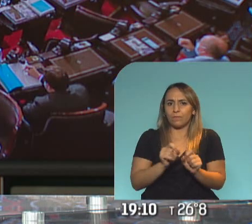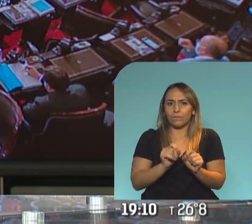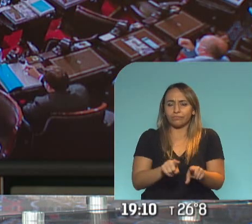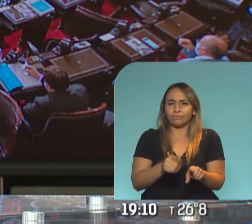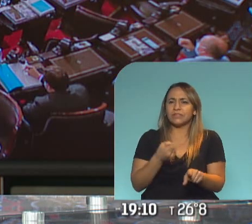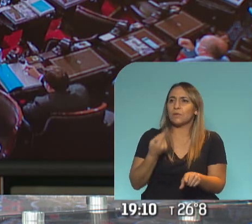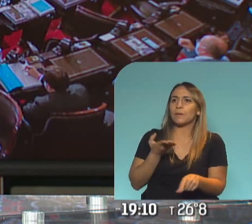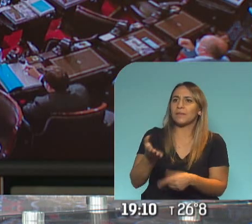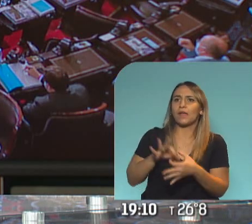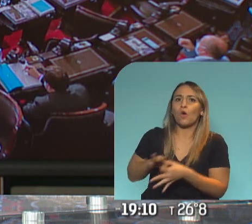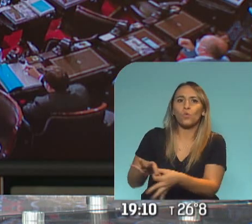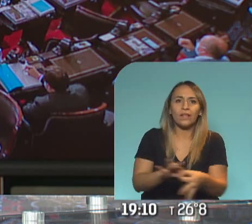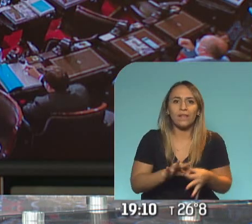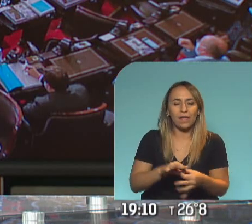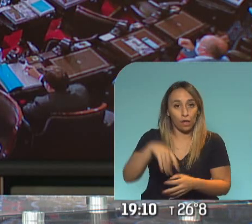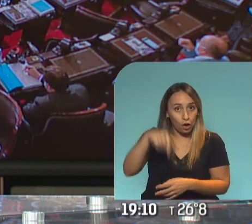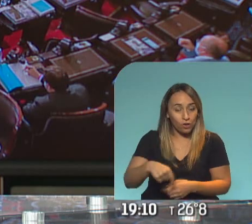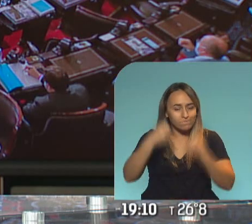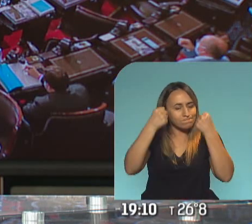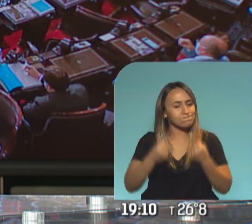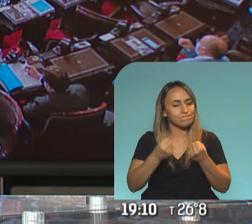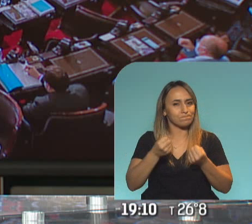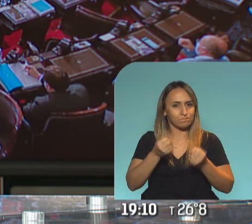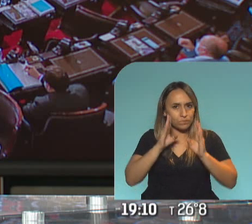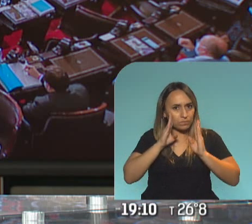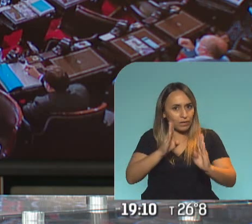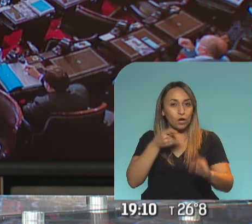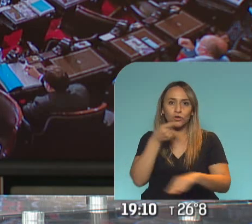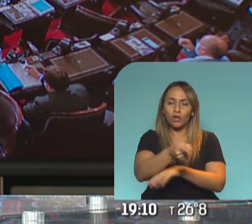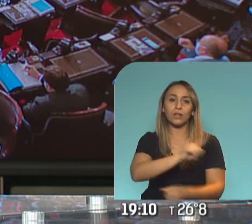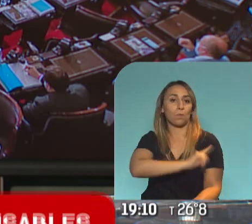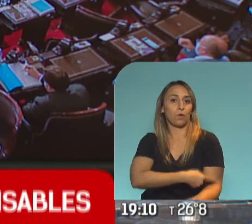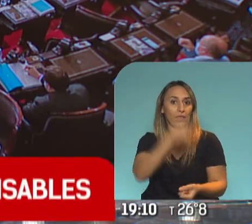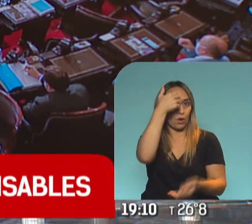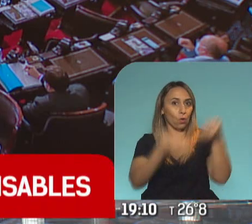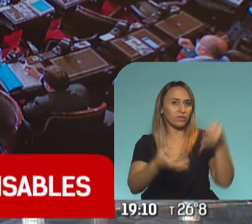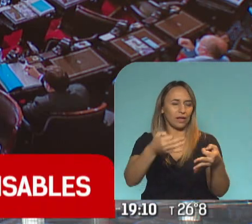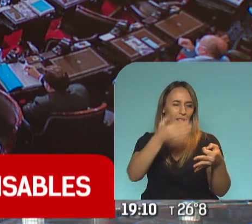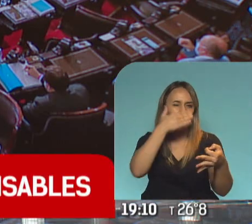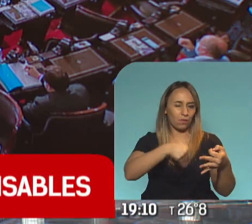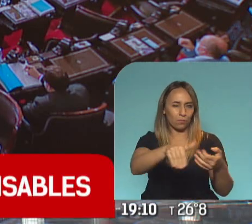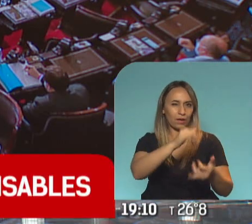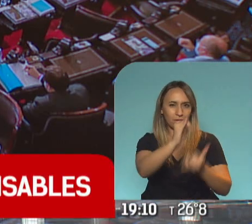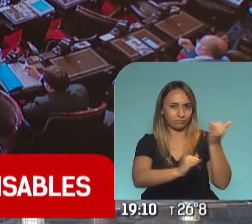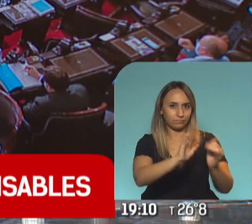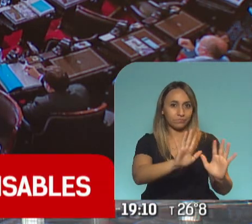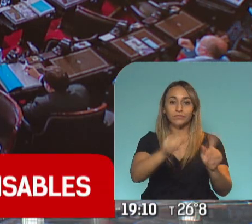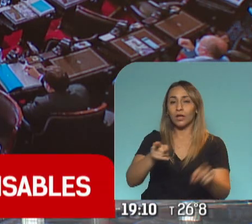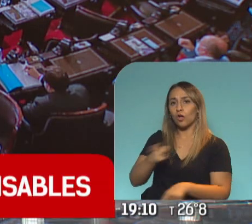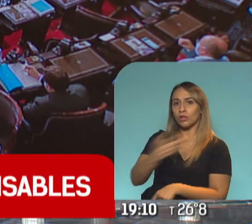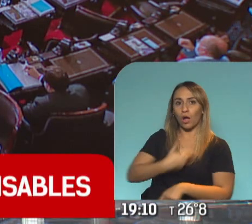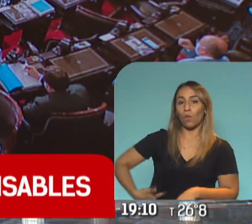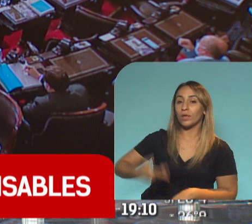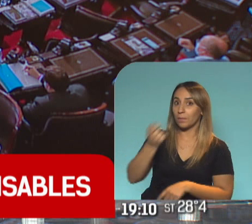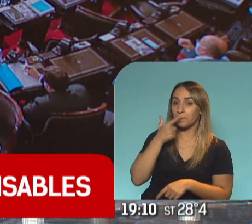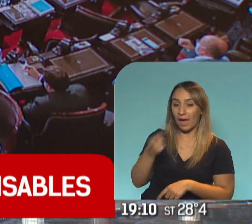unidad. Hoy cargó definitivamente contra el Poder Judicial, y ya hablaremos del tema, y contra el gobierno de Mauricio Macri